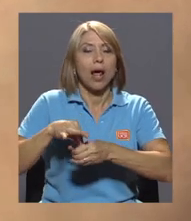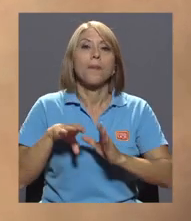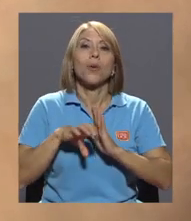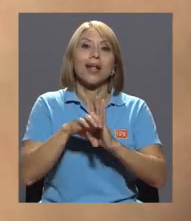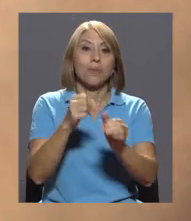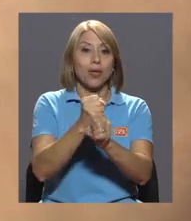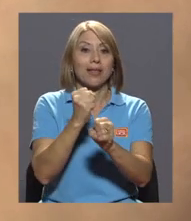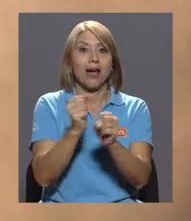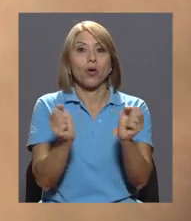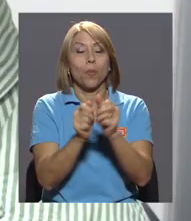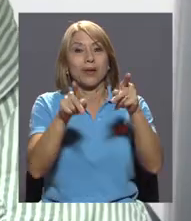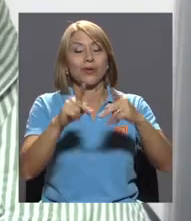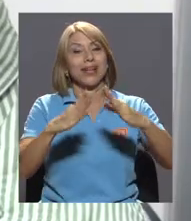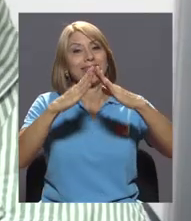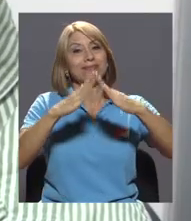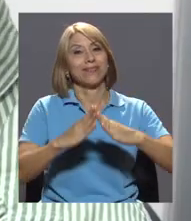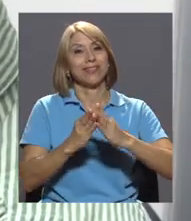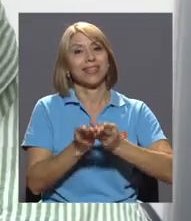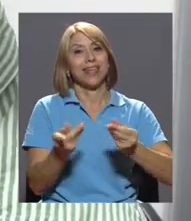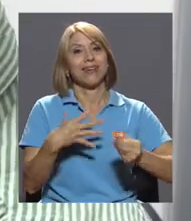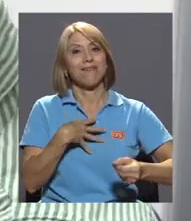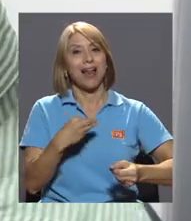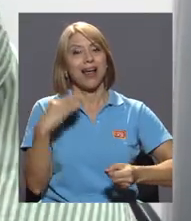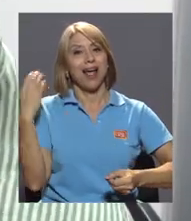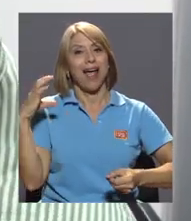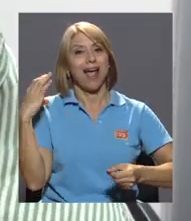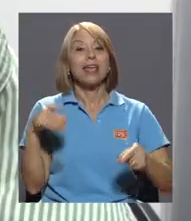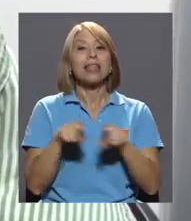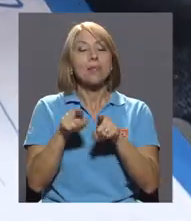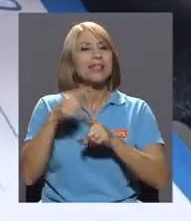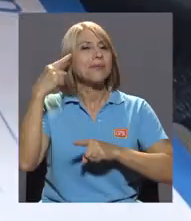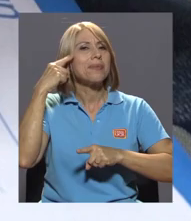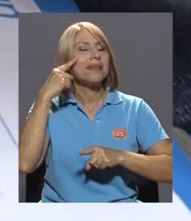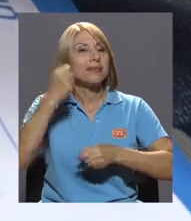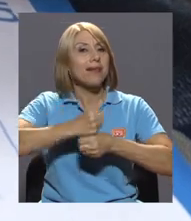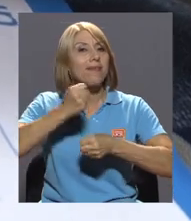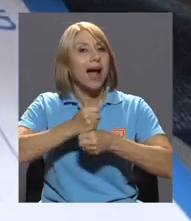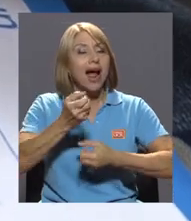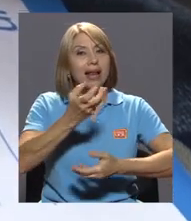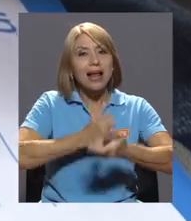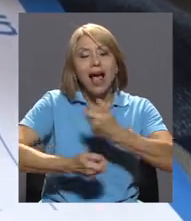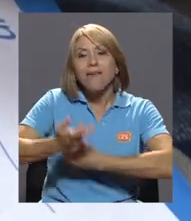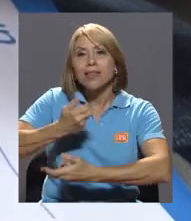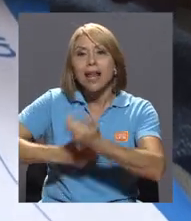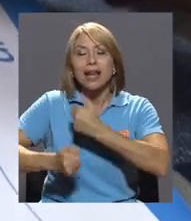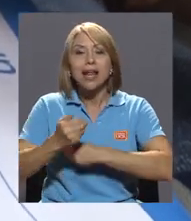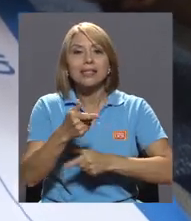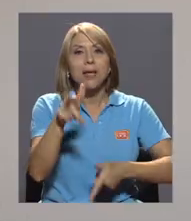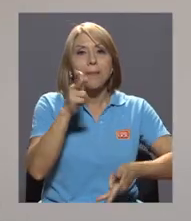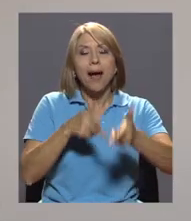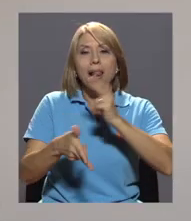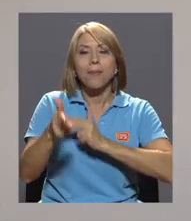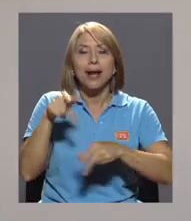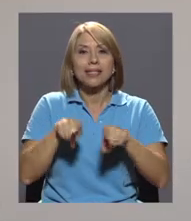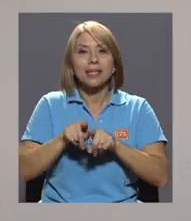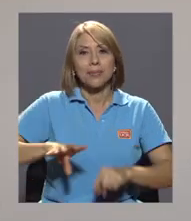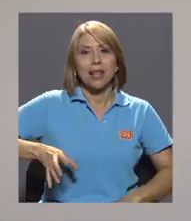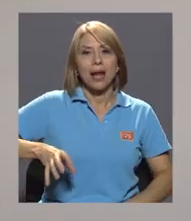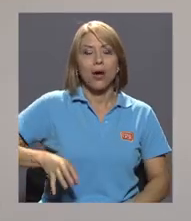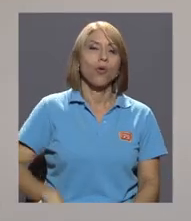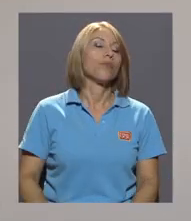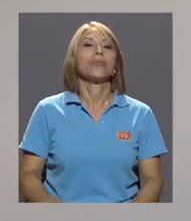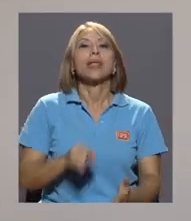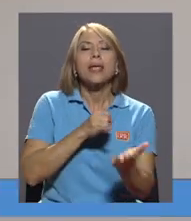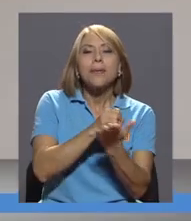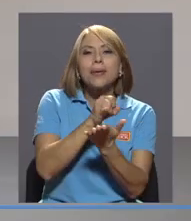con productores de la zona de Tierra Blanca y se tiene previsto trabajar en zonas cafetaleras de Palmares y Naranjo. Las líneas de investigación